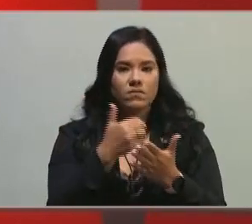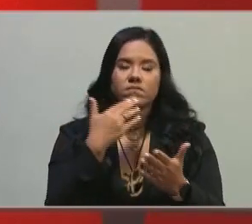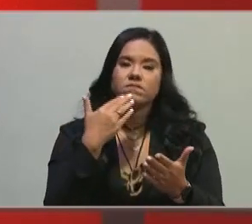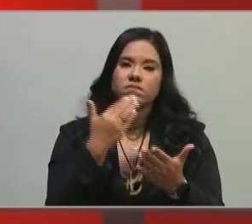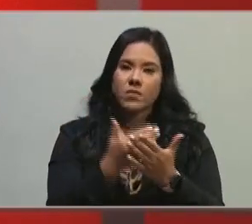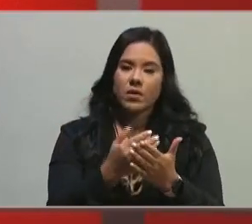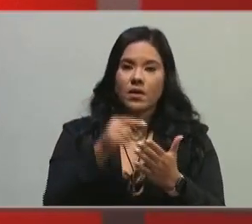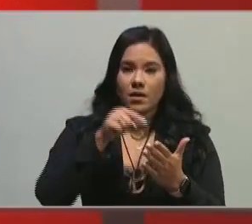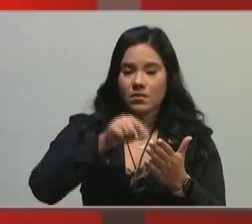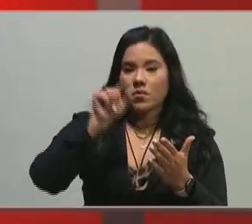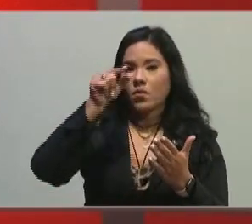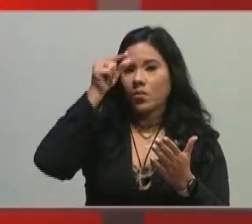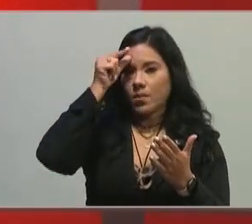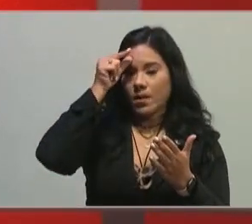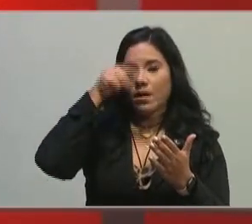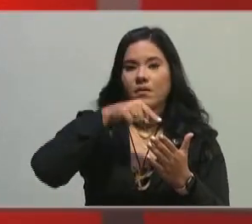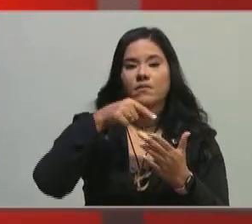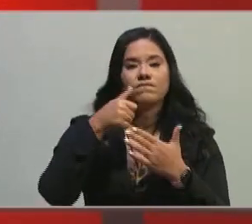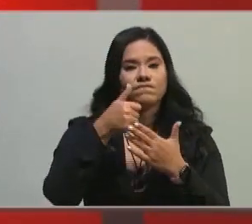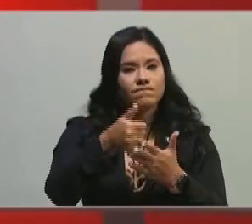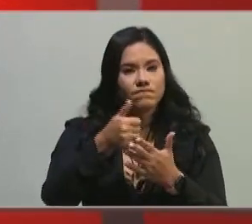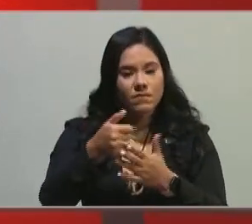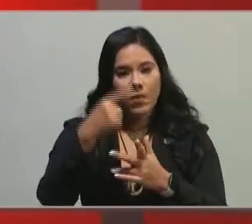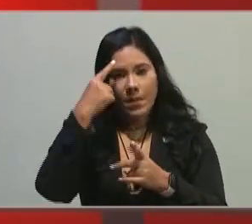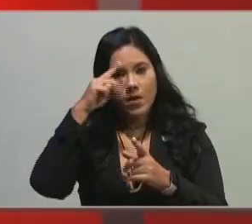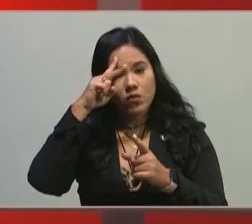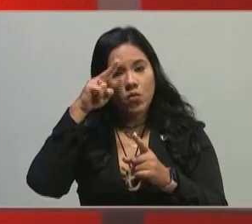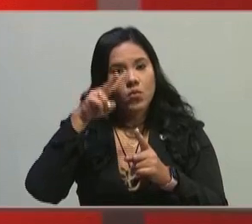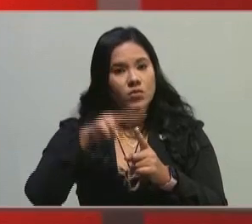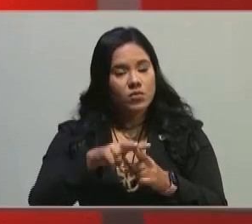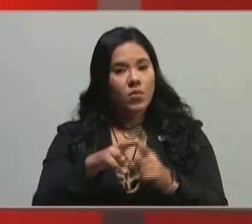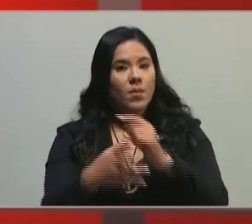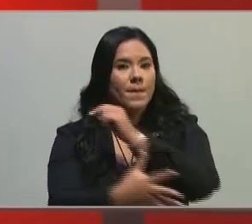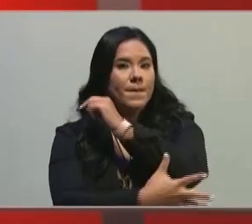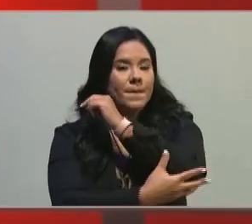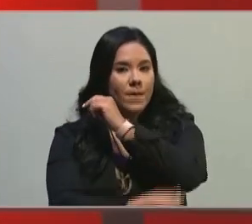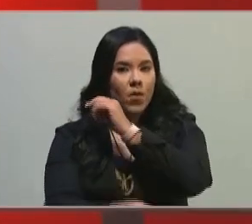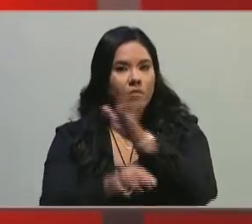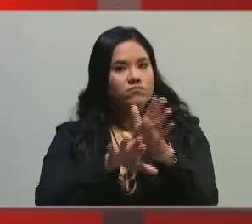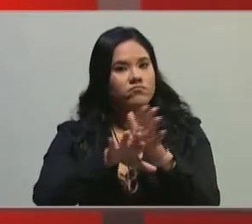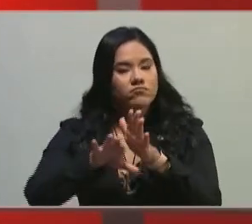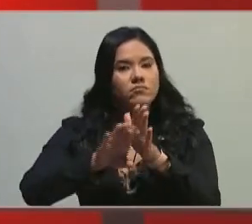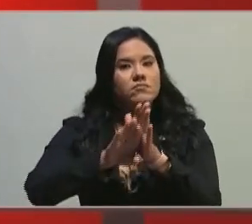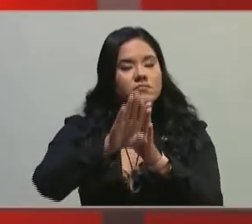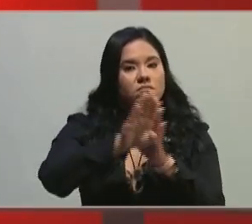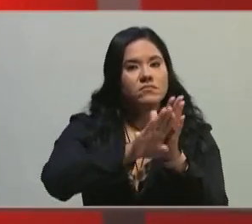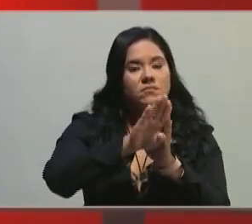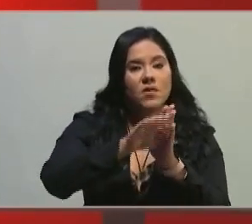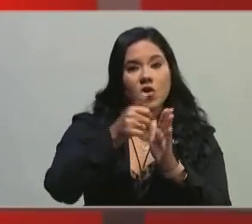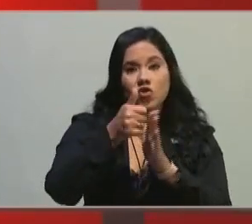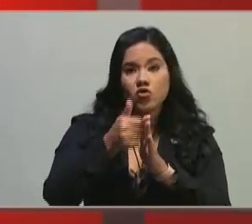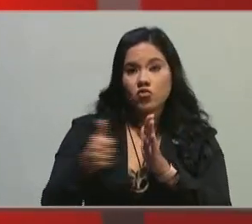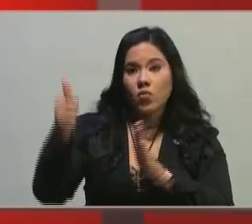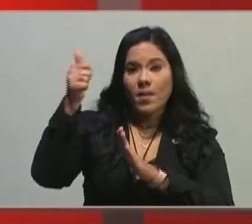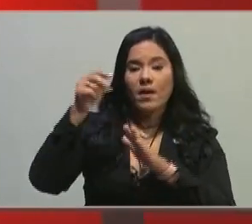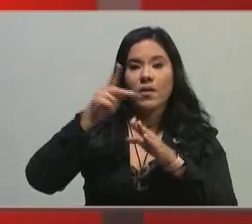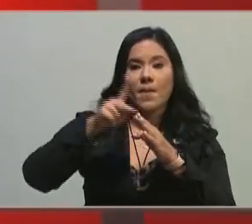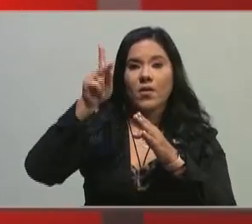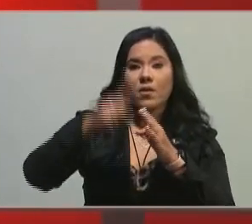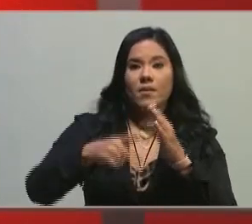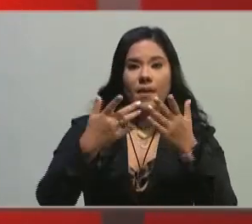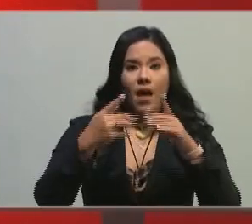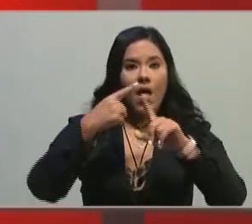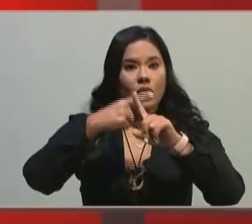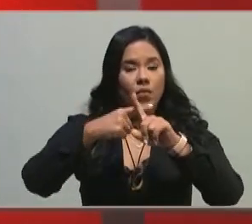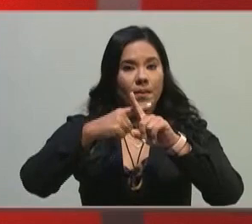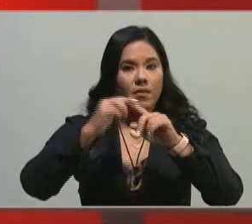este gobierno se han venido dándole soluciones Claro ya tú ves que la tarjeta supérate ha duplicado